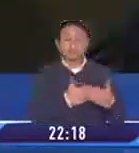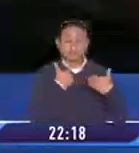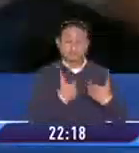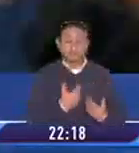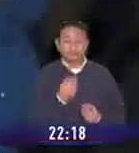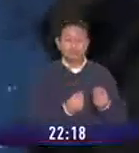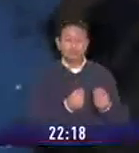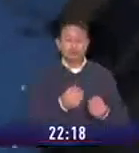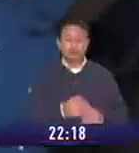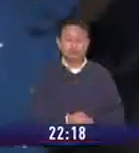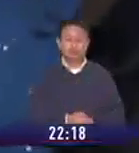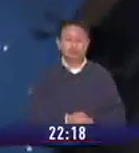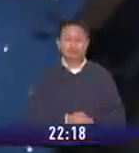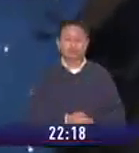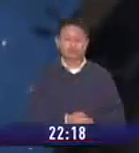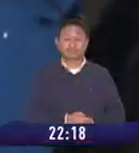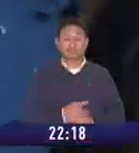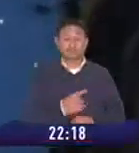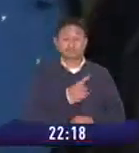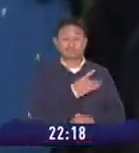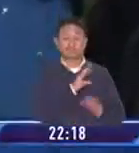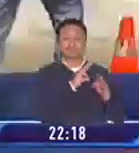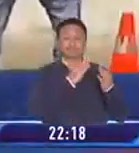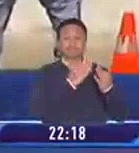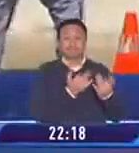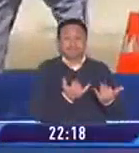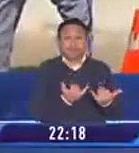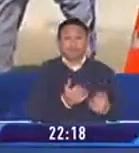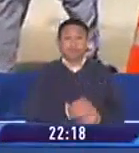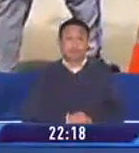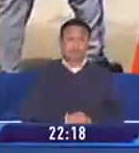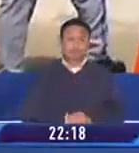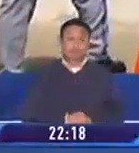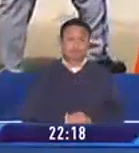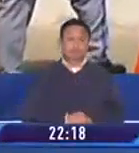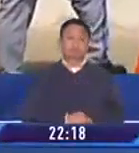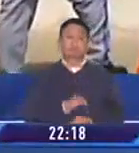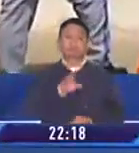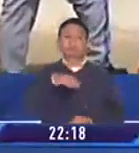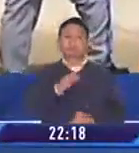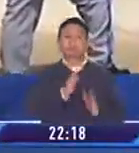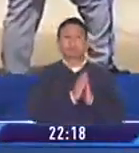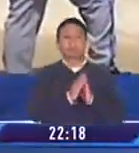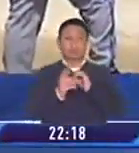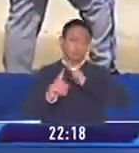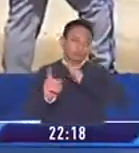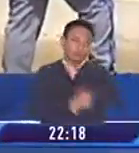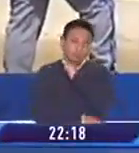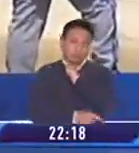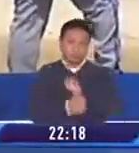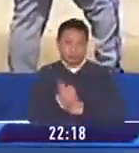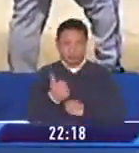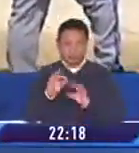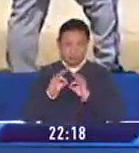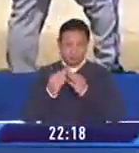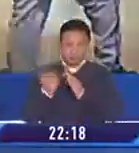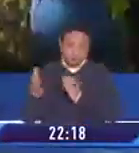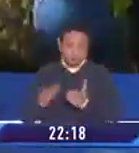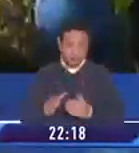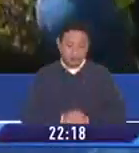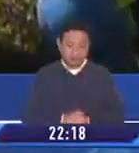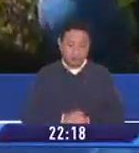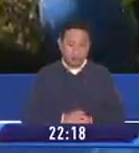cadáveres. Así, esta familia debe elegir entre exigir justicia por la pérdida irreparable del ser